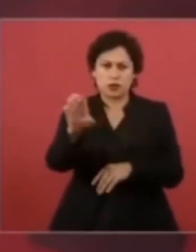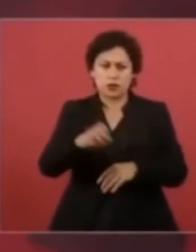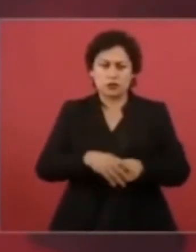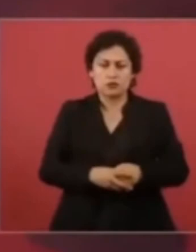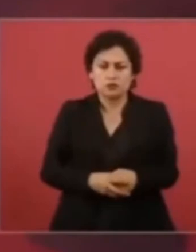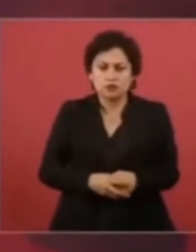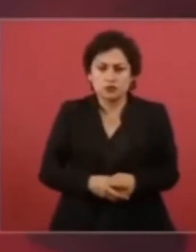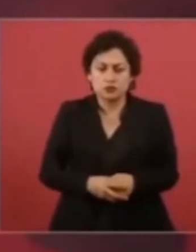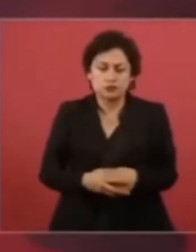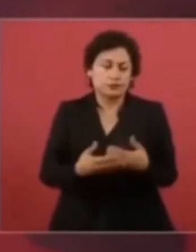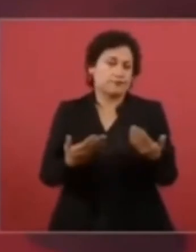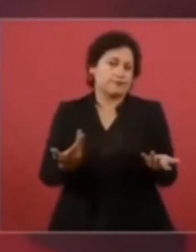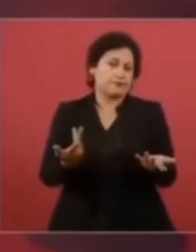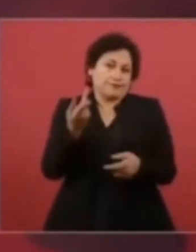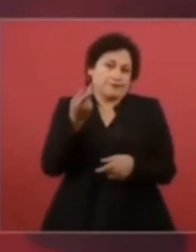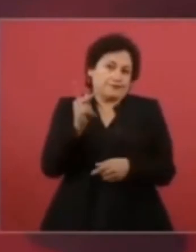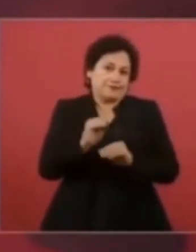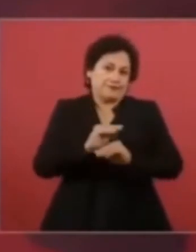periodistas